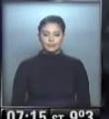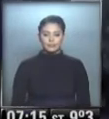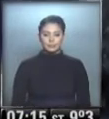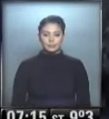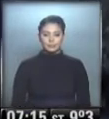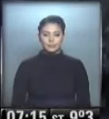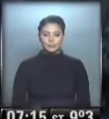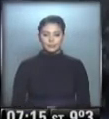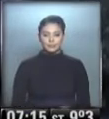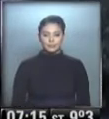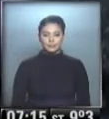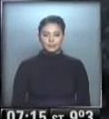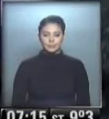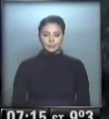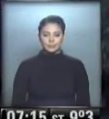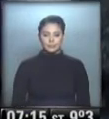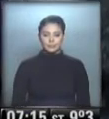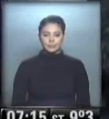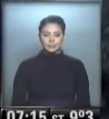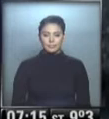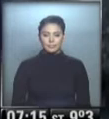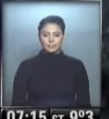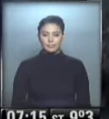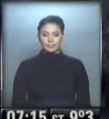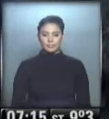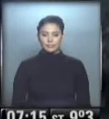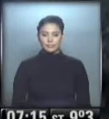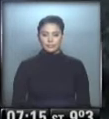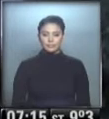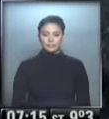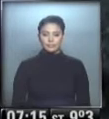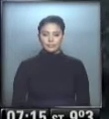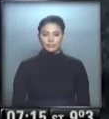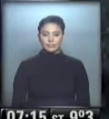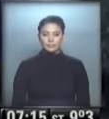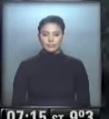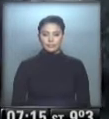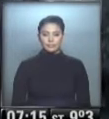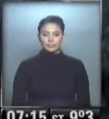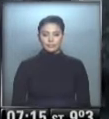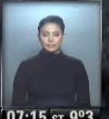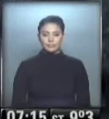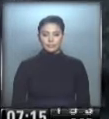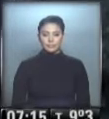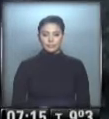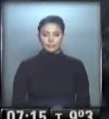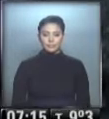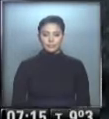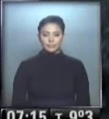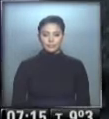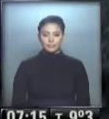democrático cercado de países democráticos pacíficos y respetuosos del derecho